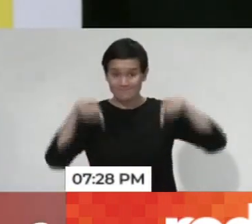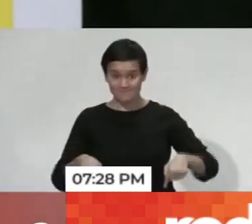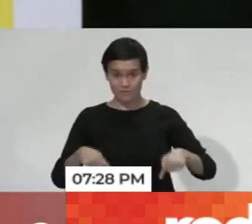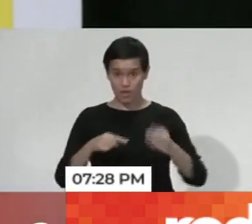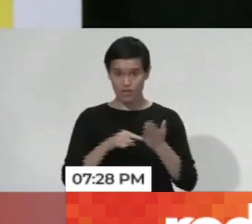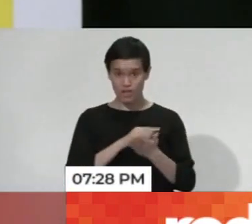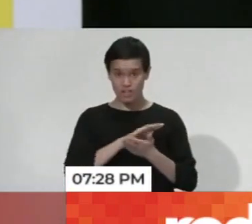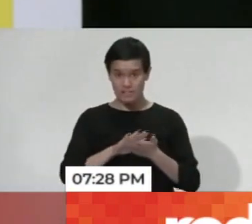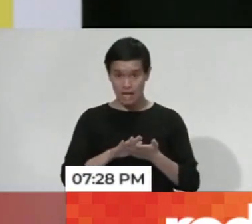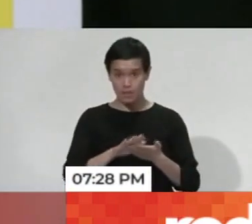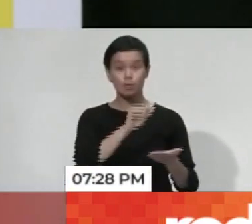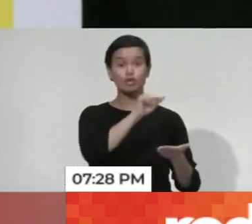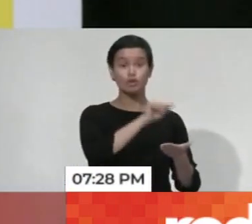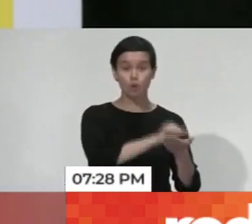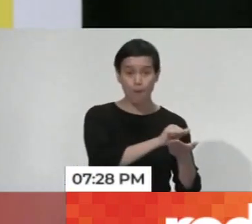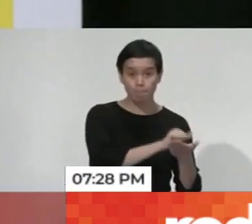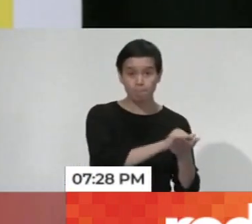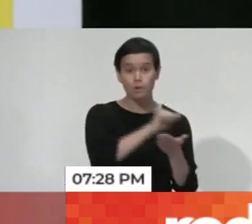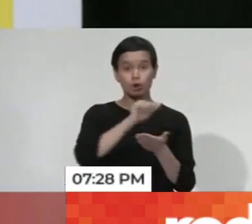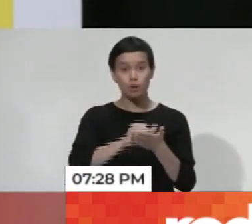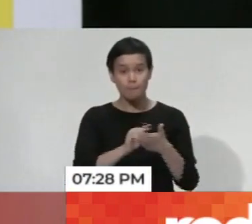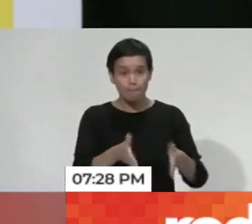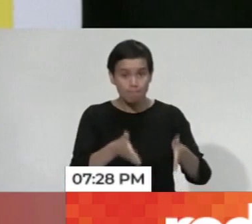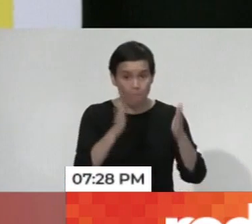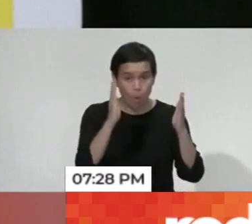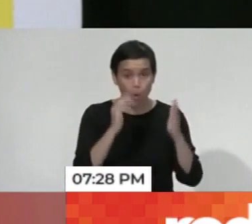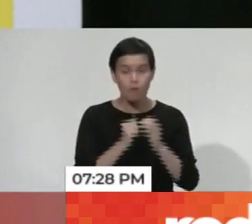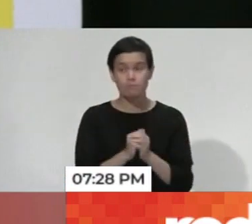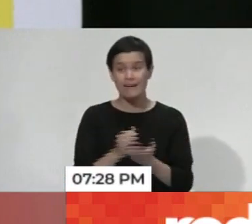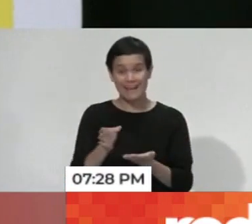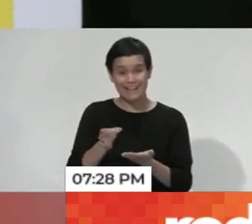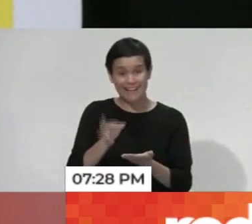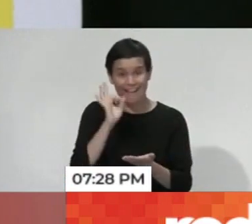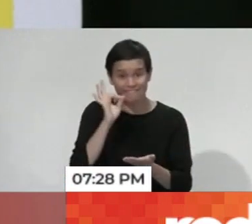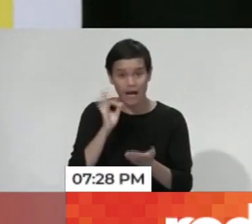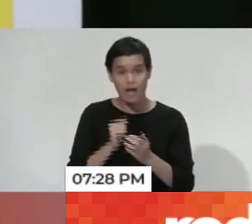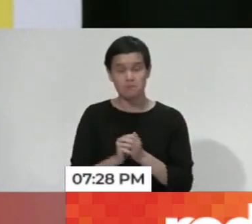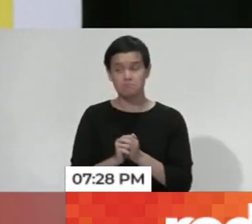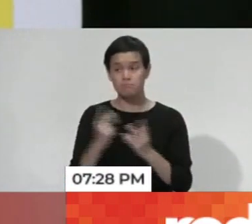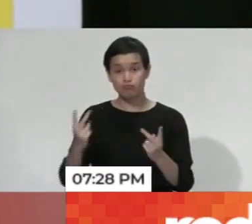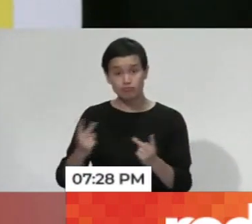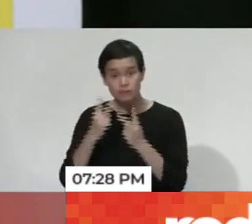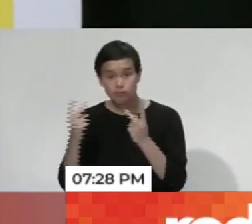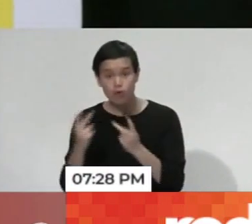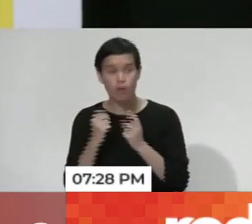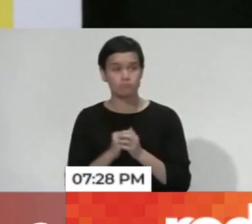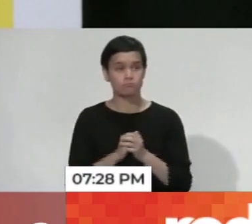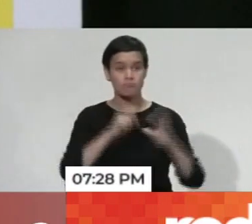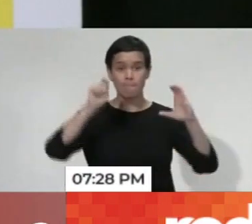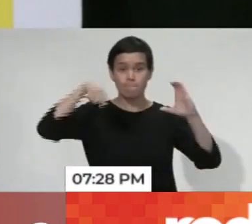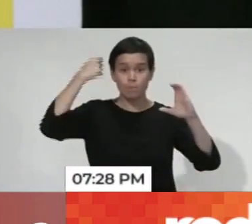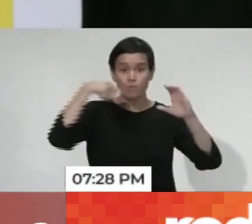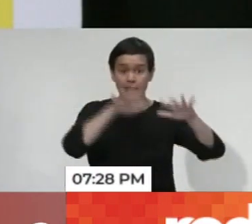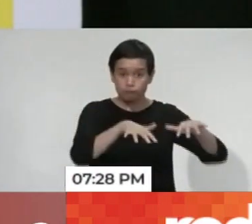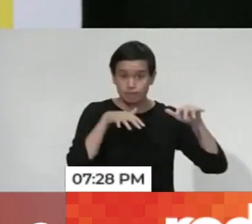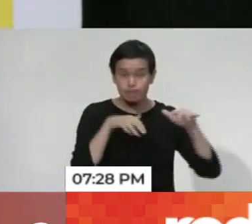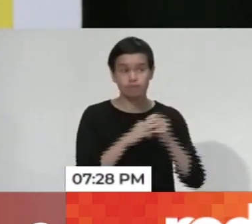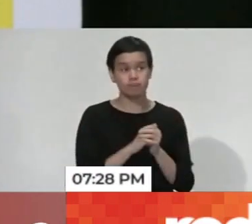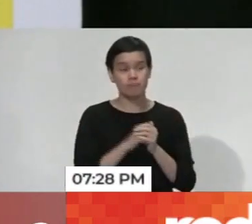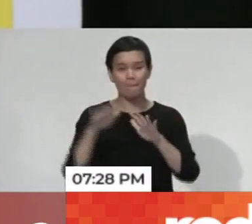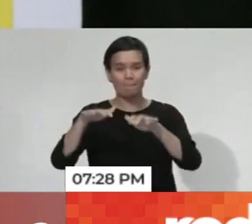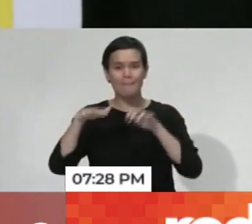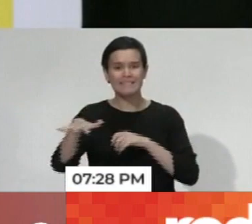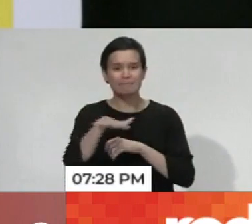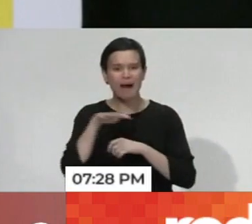El jueves de esta semana, los centros comerciales, cafés, restaurantes, cines y otros espacios públicos, incluido parques infantiles